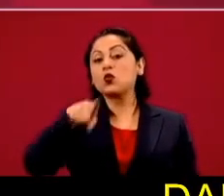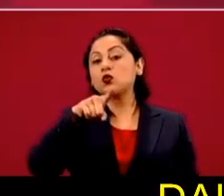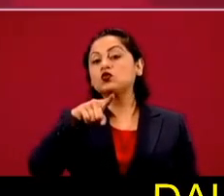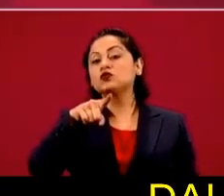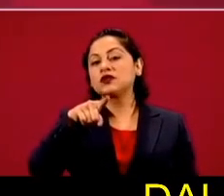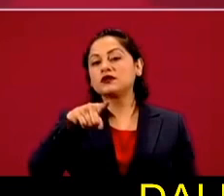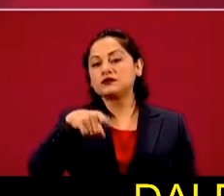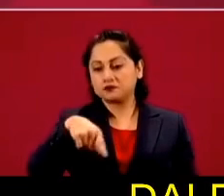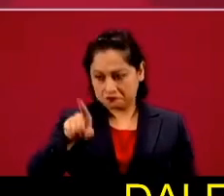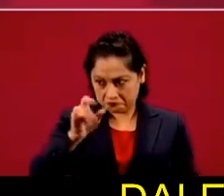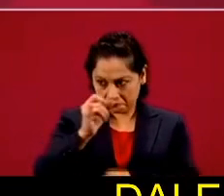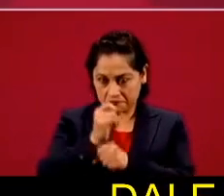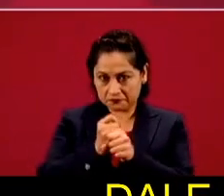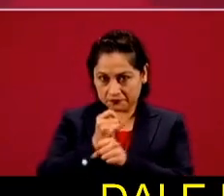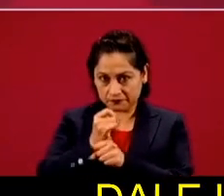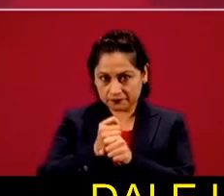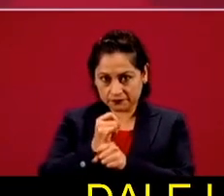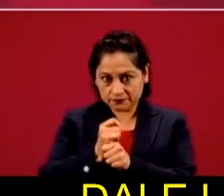en